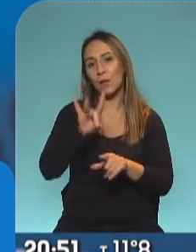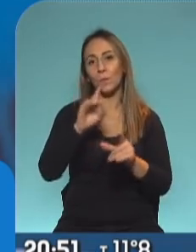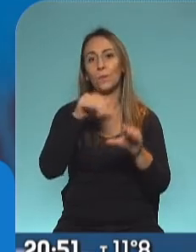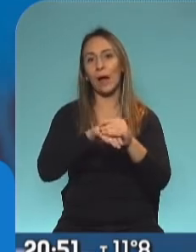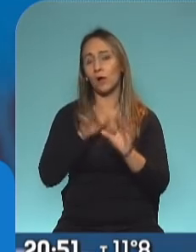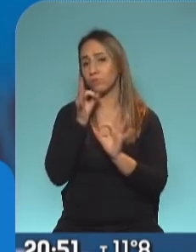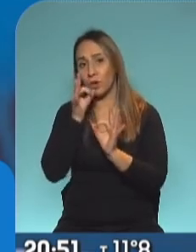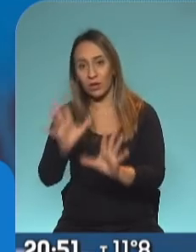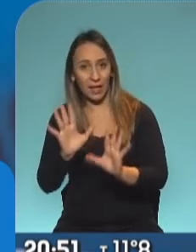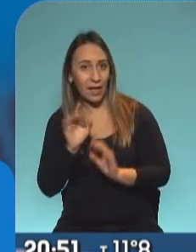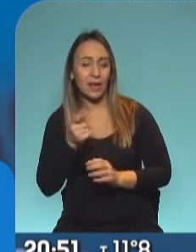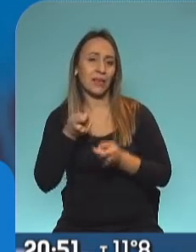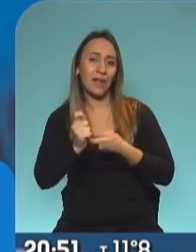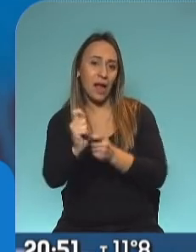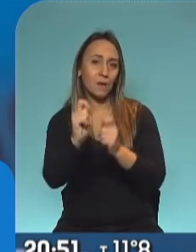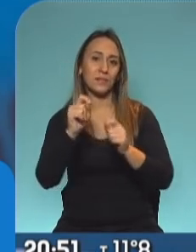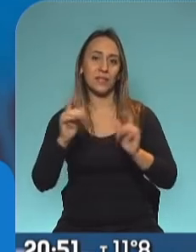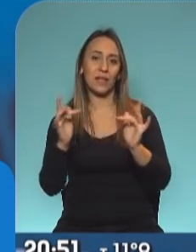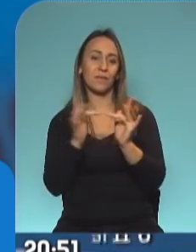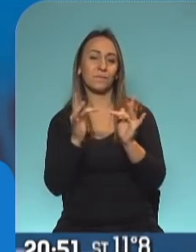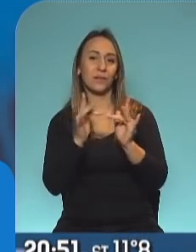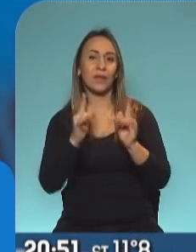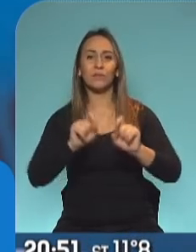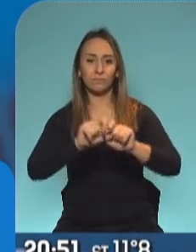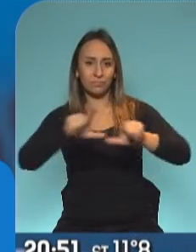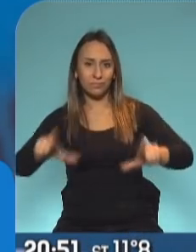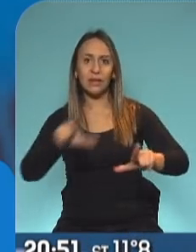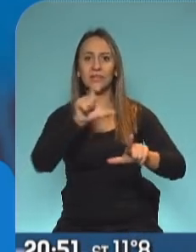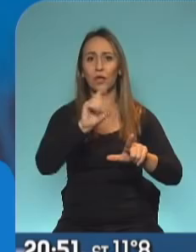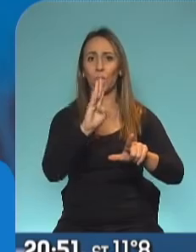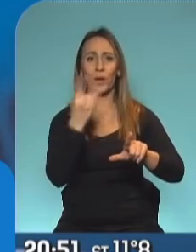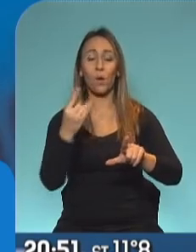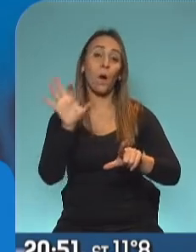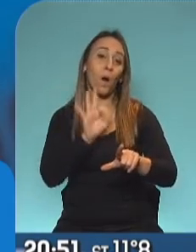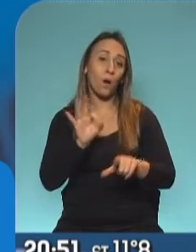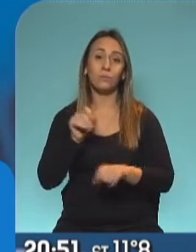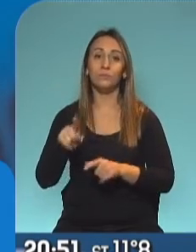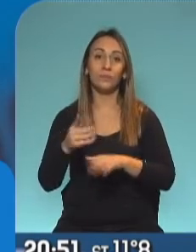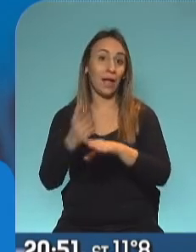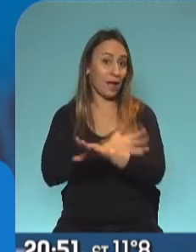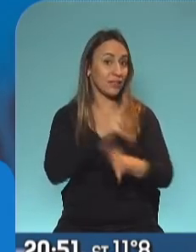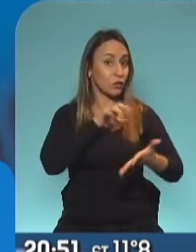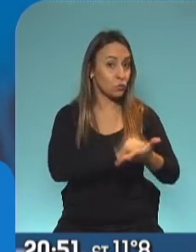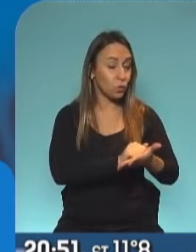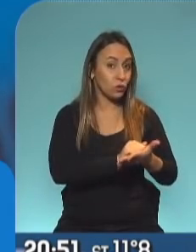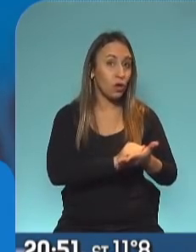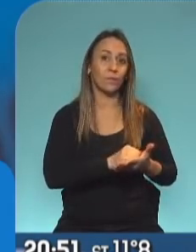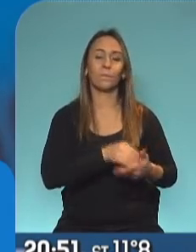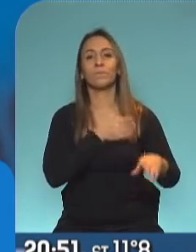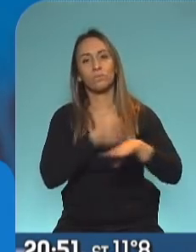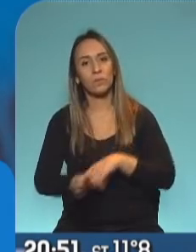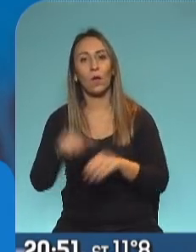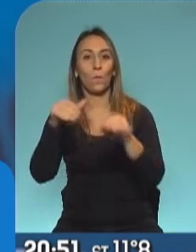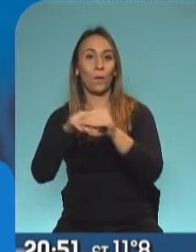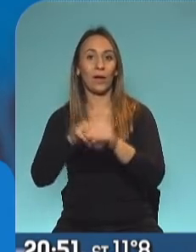tramitar online la cuenta bancaria, y si no, acercarse con turno a la sucursal bancaria que le quede más